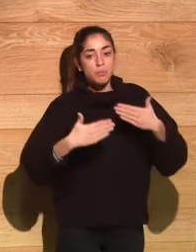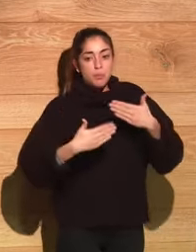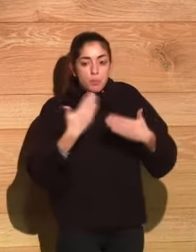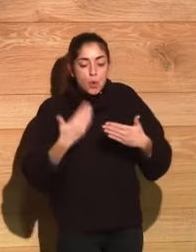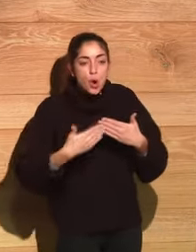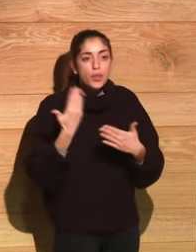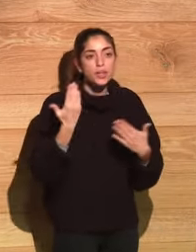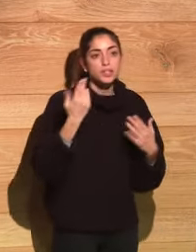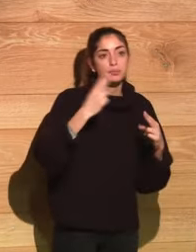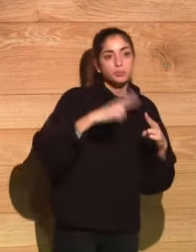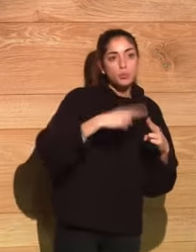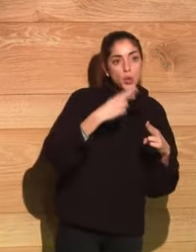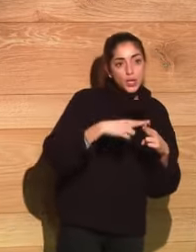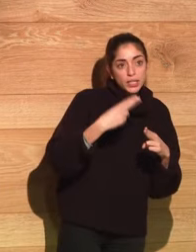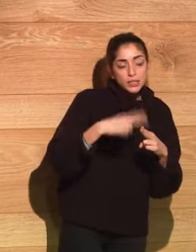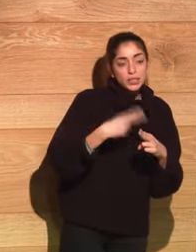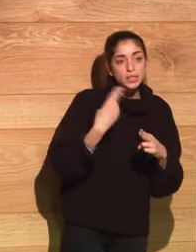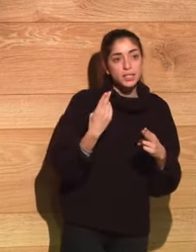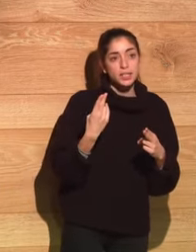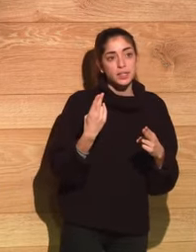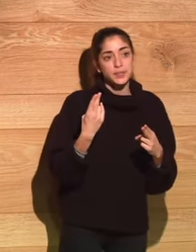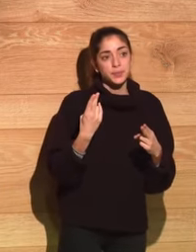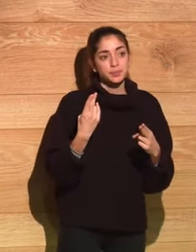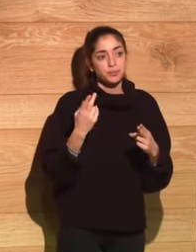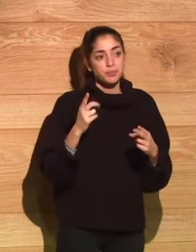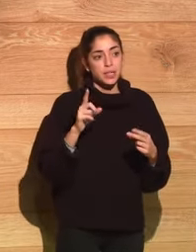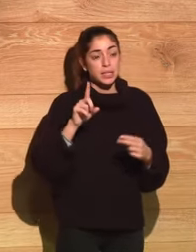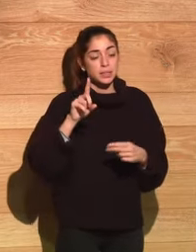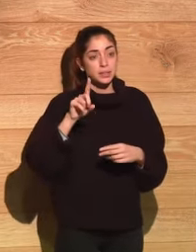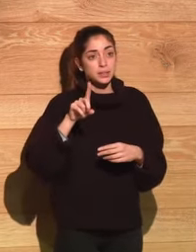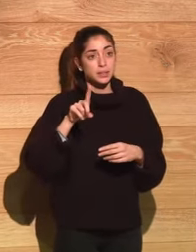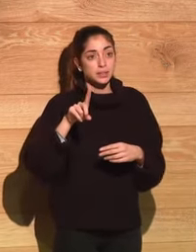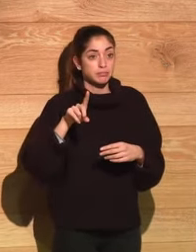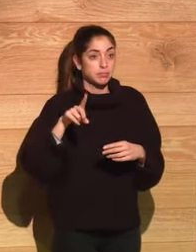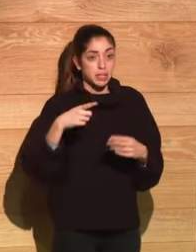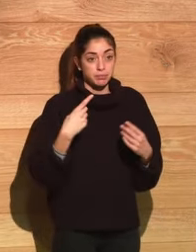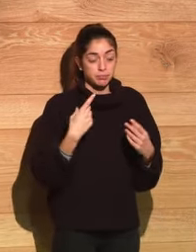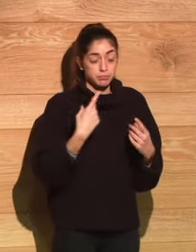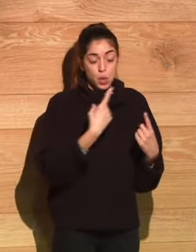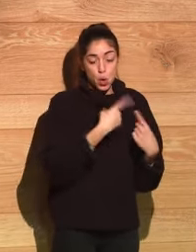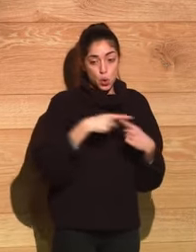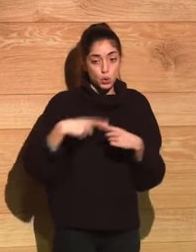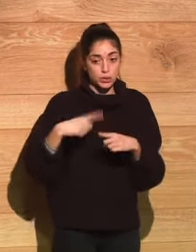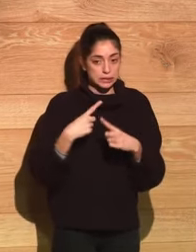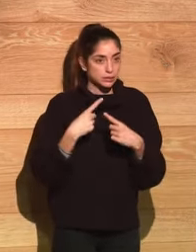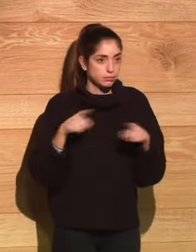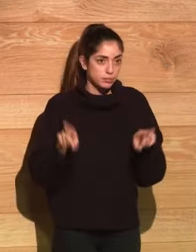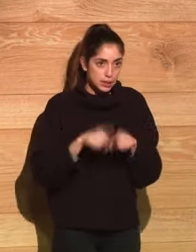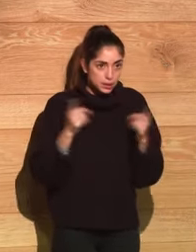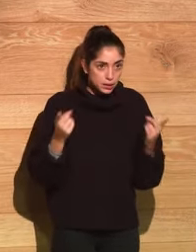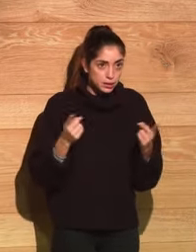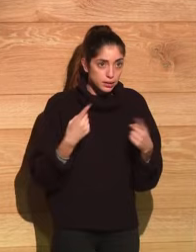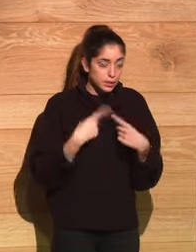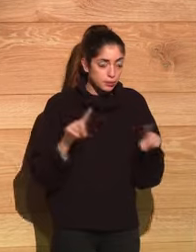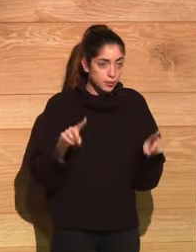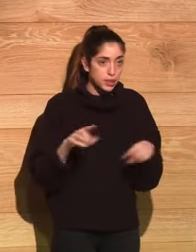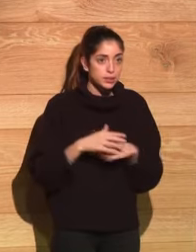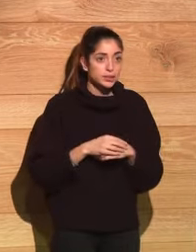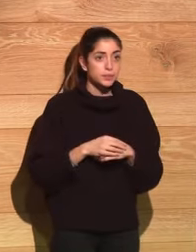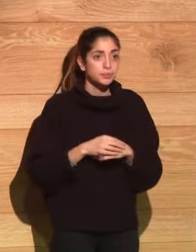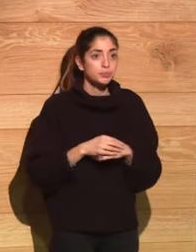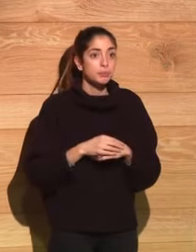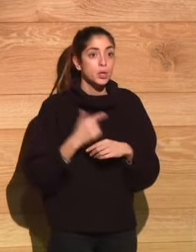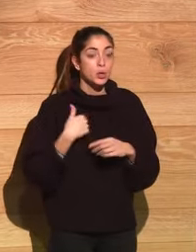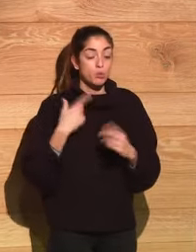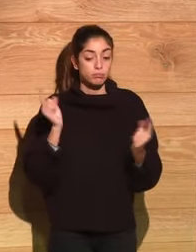las políticas o las intervenciones de uno u otro tipo. Bueno, cuando me encontré con Alberto